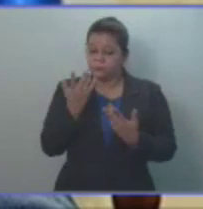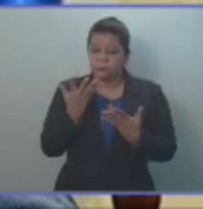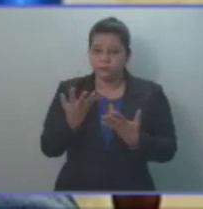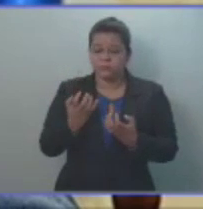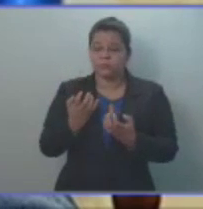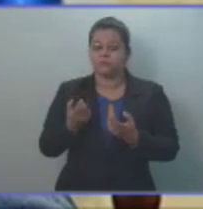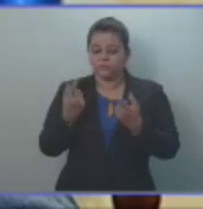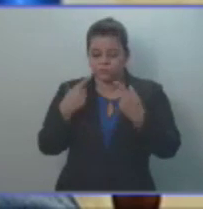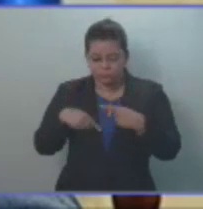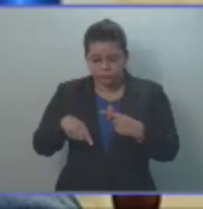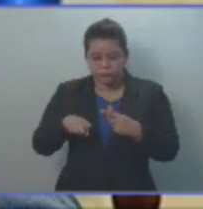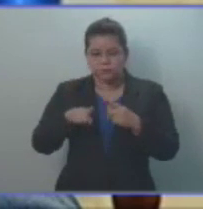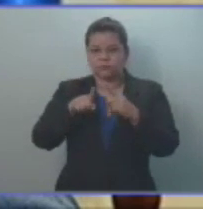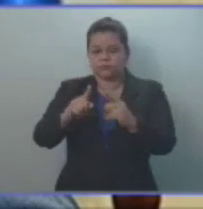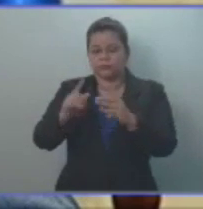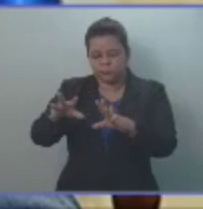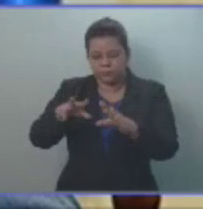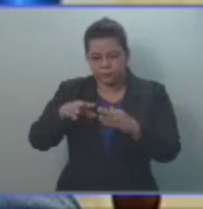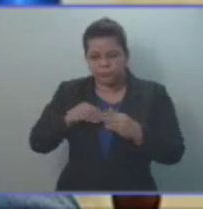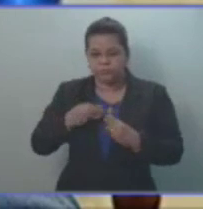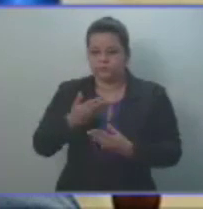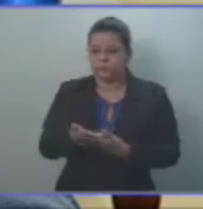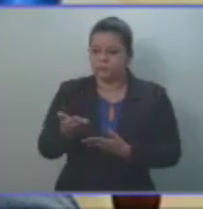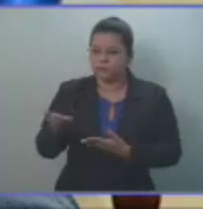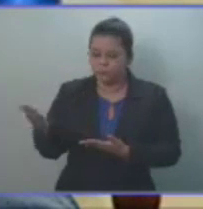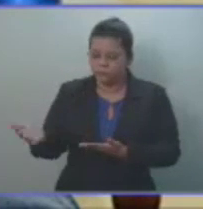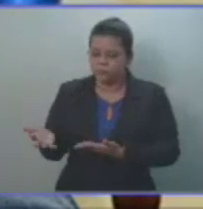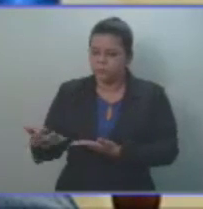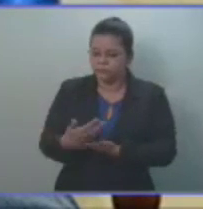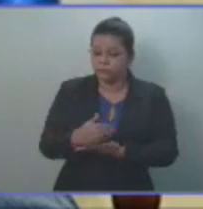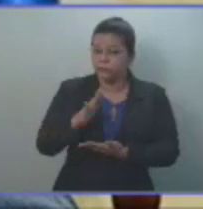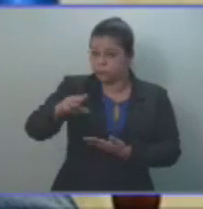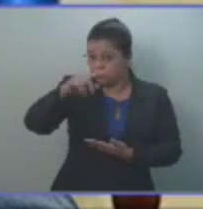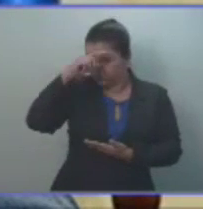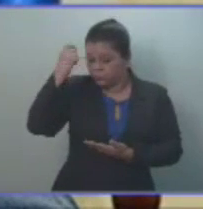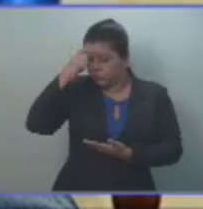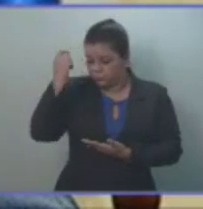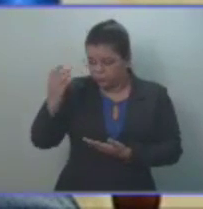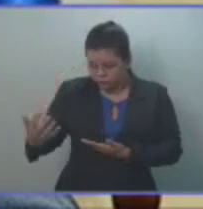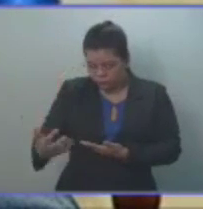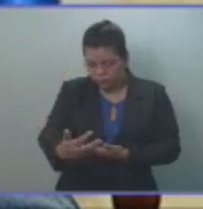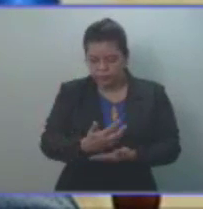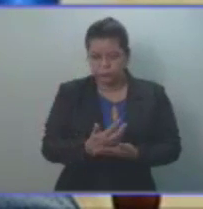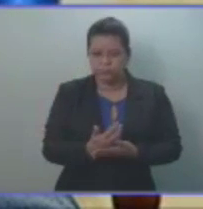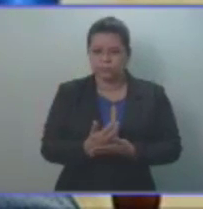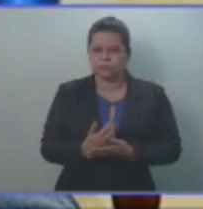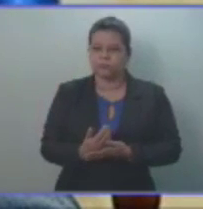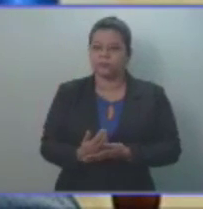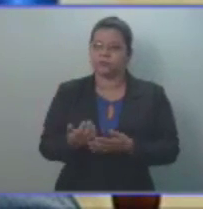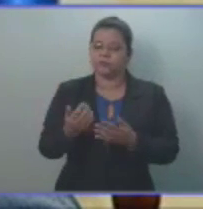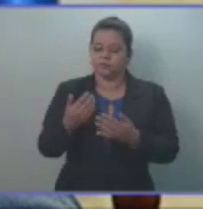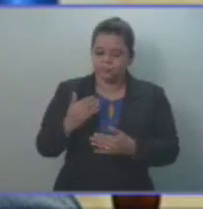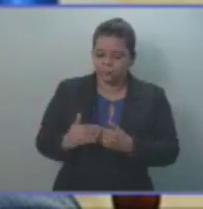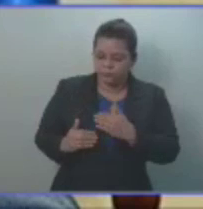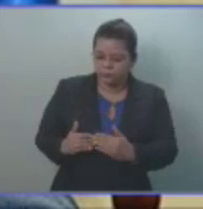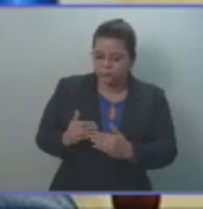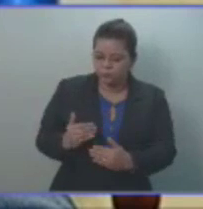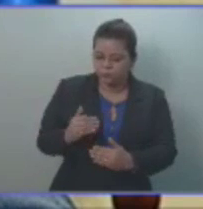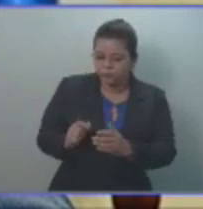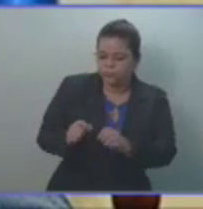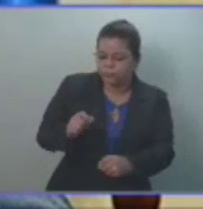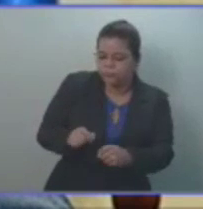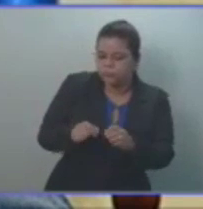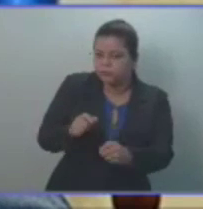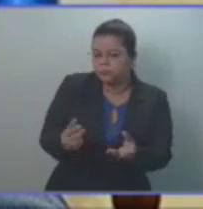se le continúen recibiendo el producto de su esfuerzo a los pequeños agricultores. Yo me atrevería